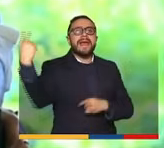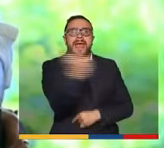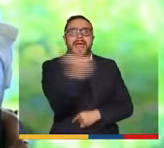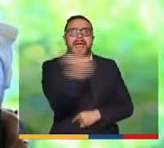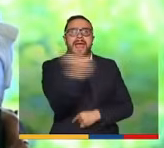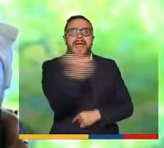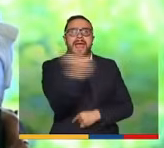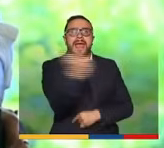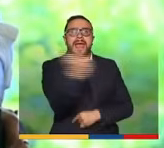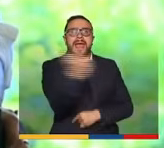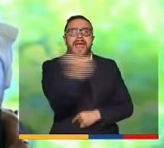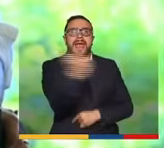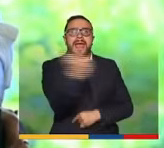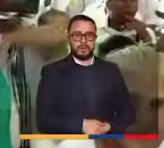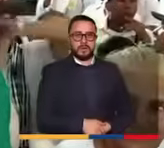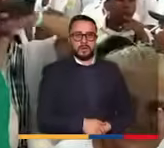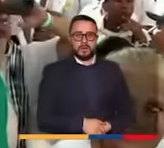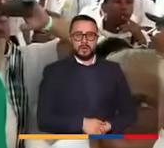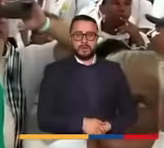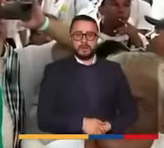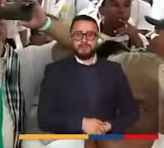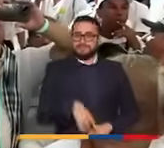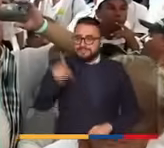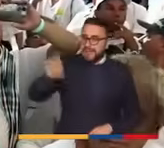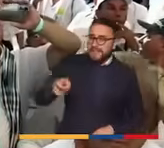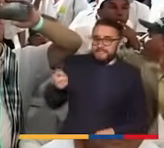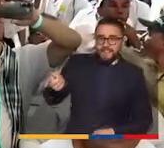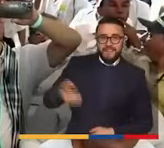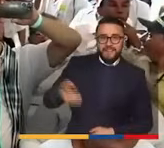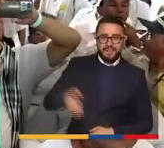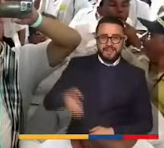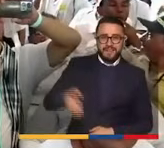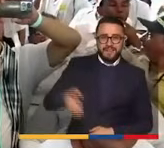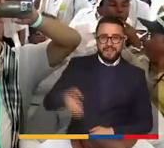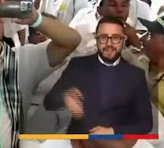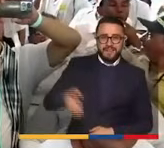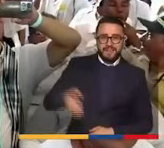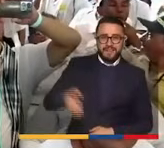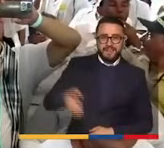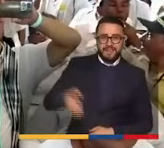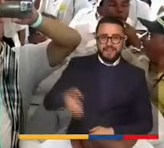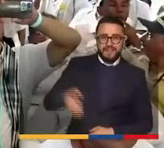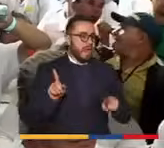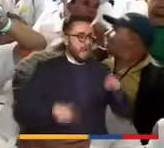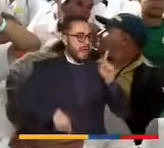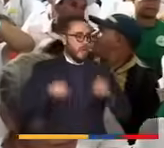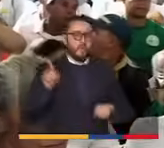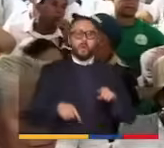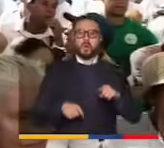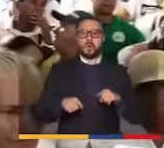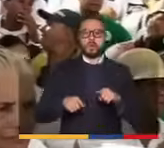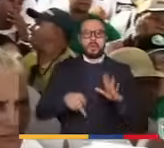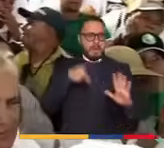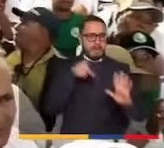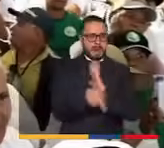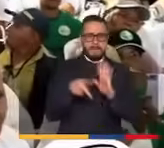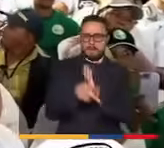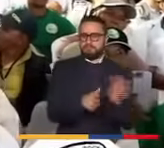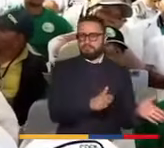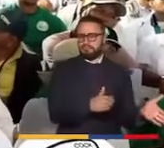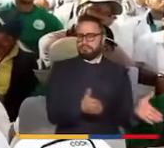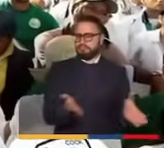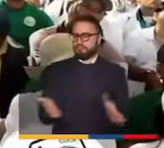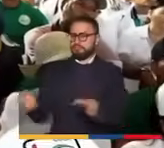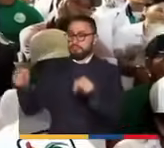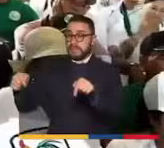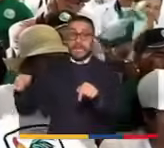Pero aún así, sin que tengan mucho que ver ni con las masacres ni con la muerte que ha existido en